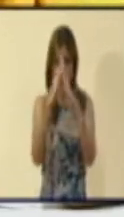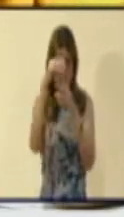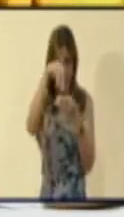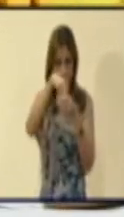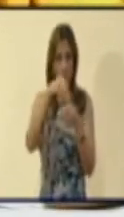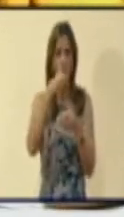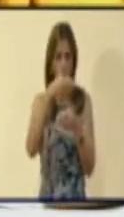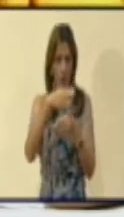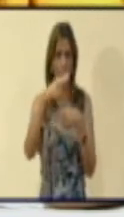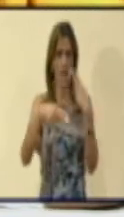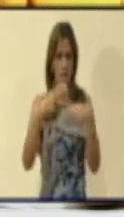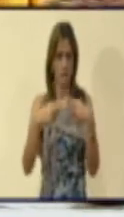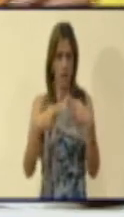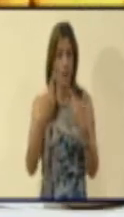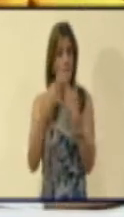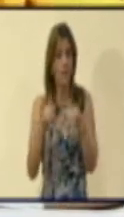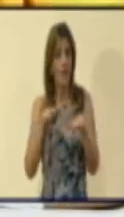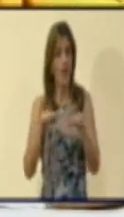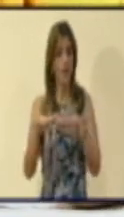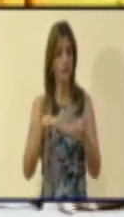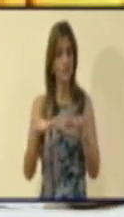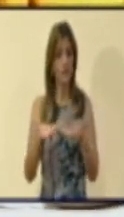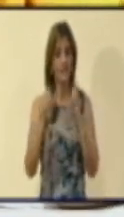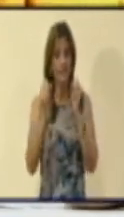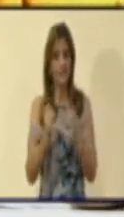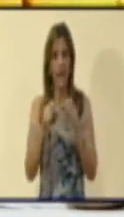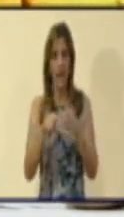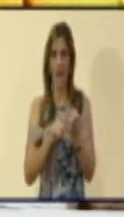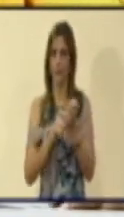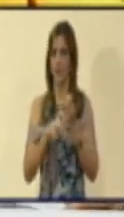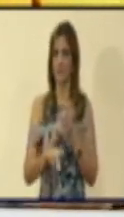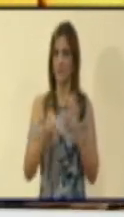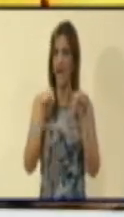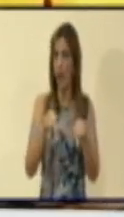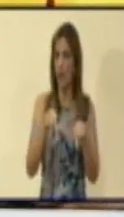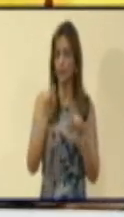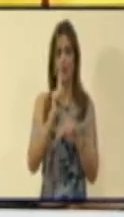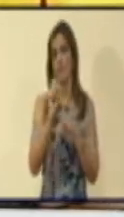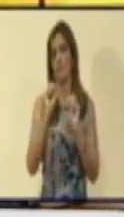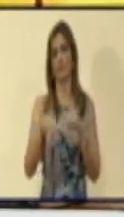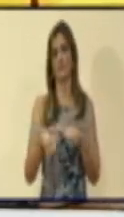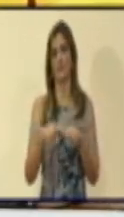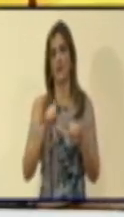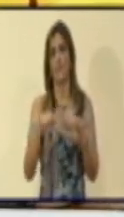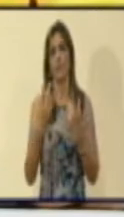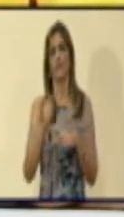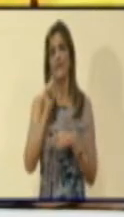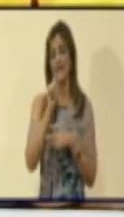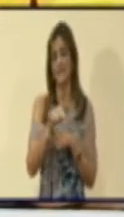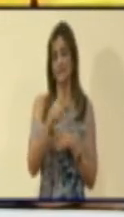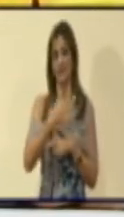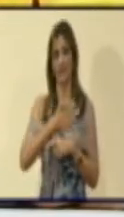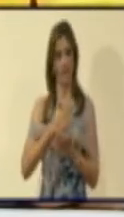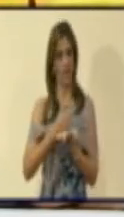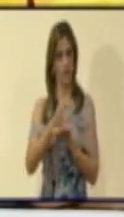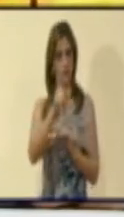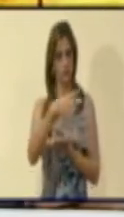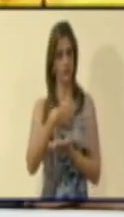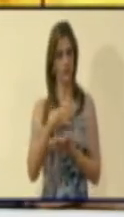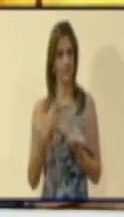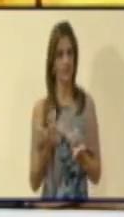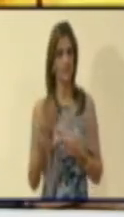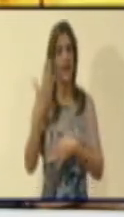en las condiciones en que está la provincia y el municipio de Bayamo, eso hoy no es posible, porque ese derecho que usted tendría estaría limitado por un derecho